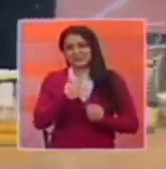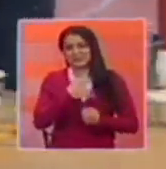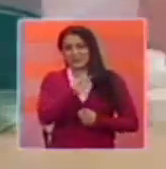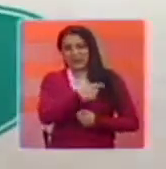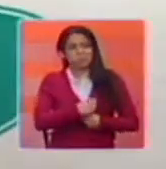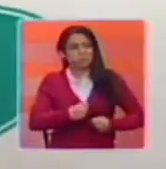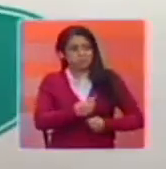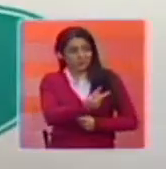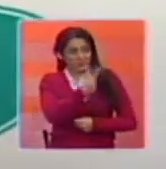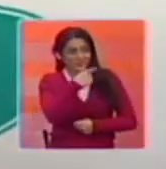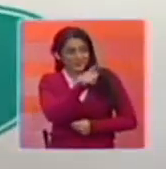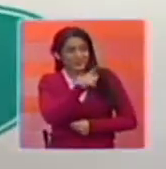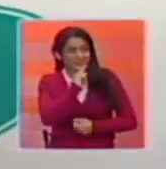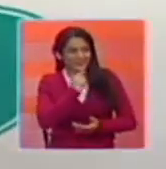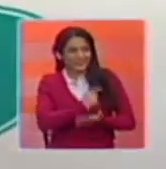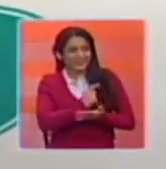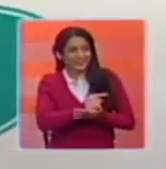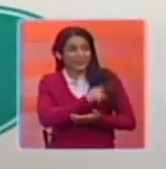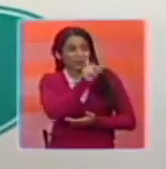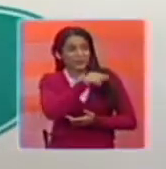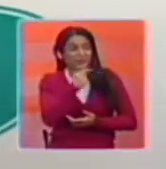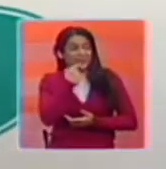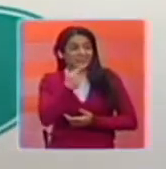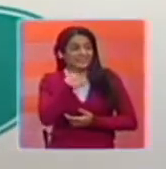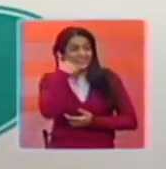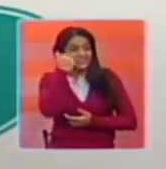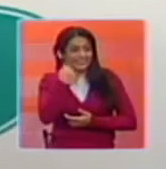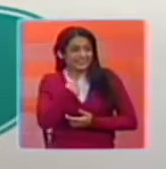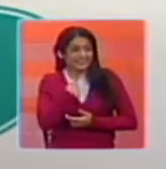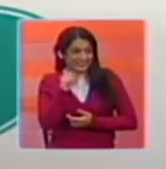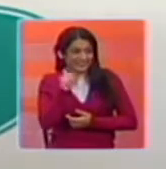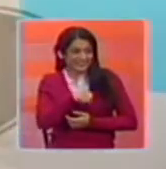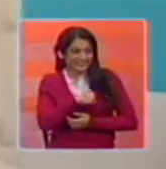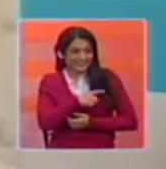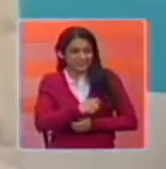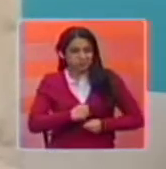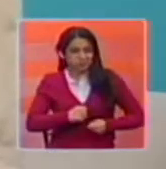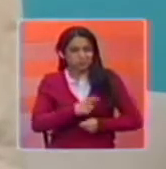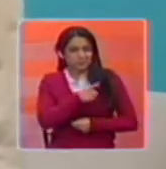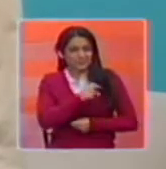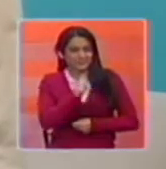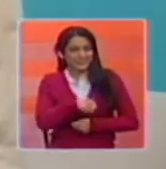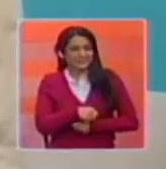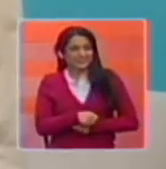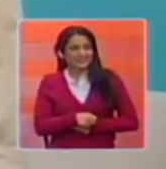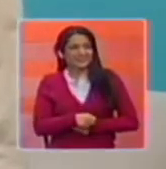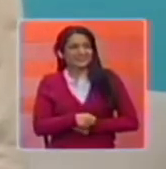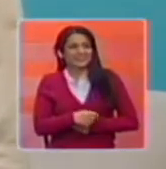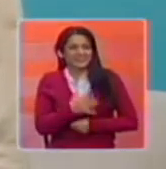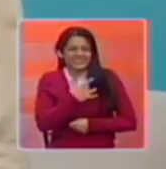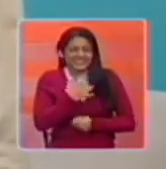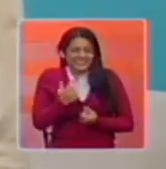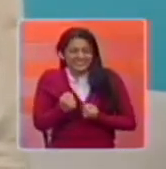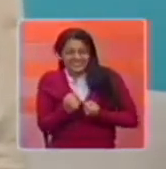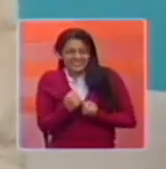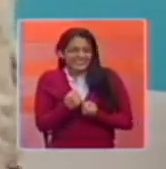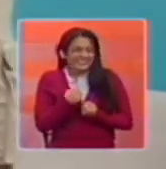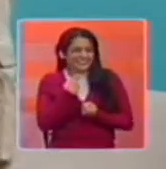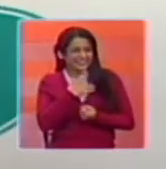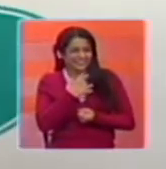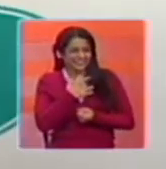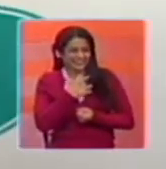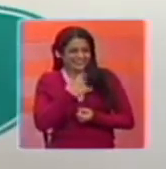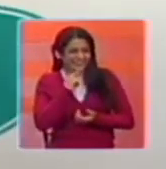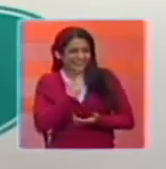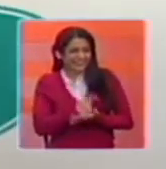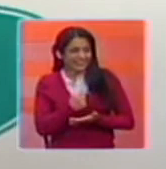me mira, ¿verdad que sí, gordo? ¿Verdad que la gente me dice cosas lindas? Ahí está, gordo. Y tú sabes que yo me pongo como gallareta. Así dicen gallareta cuando uno se